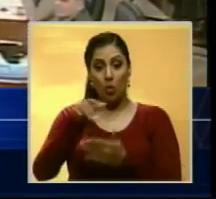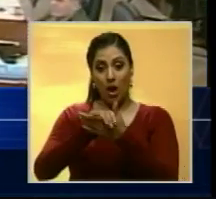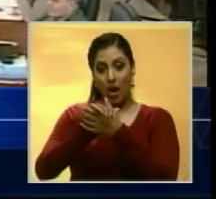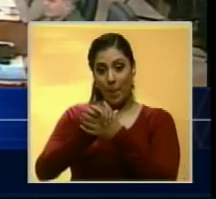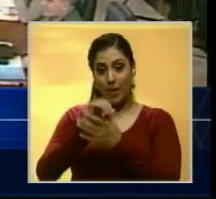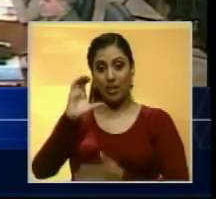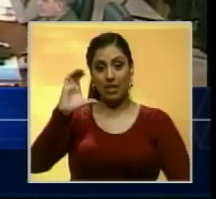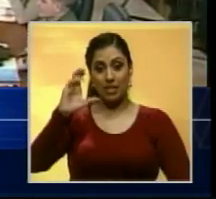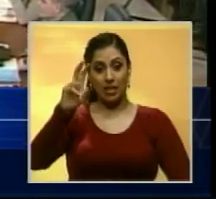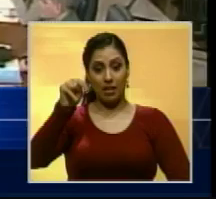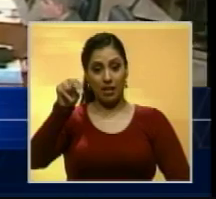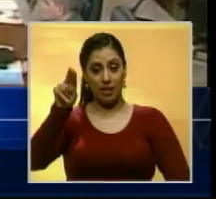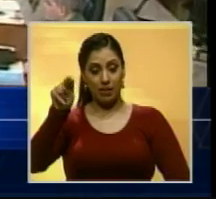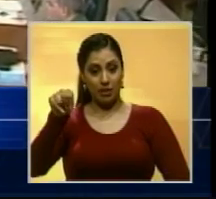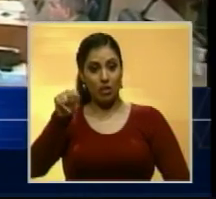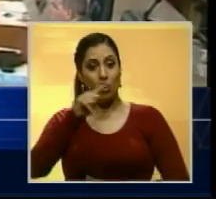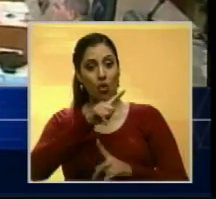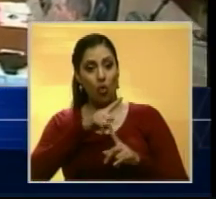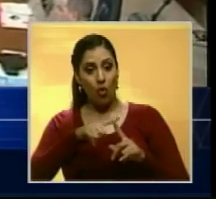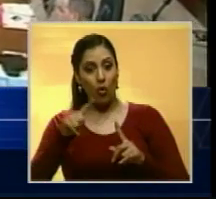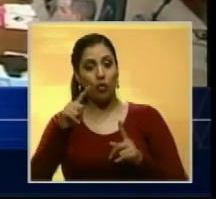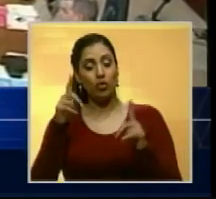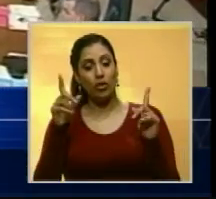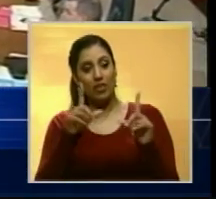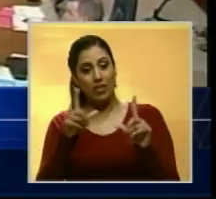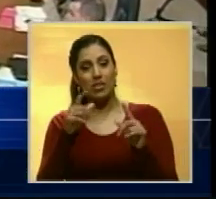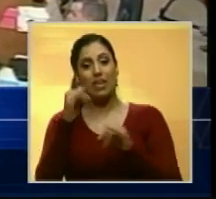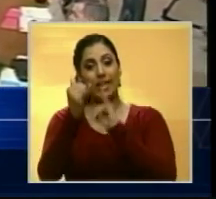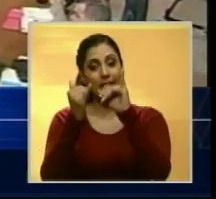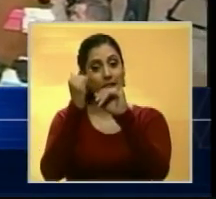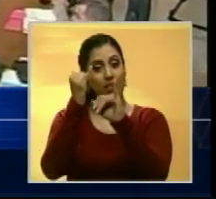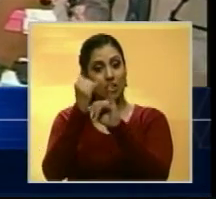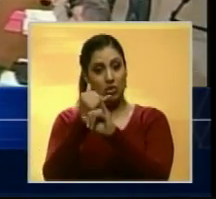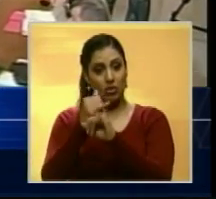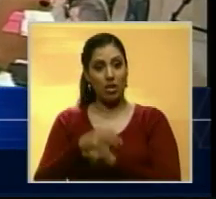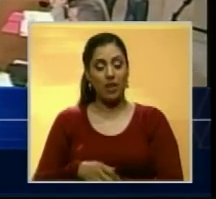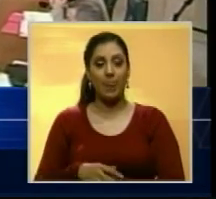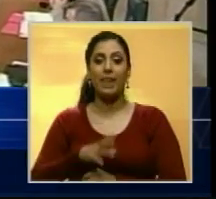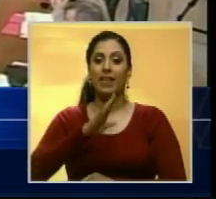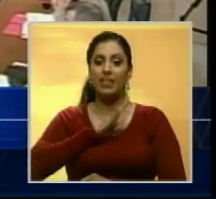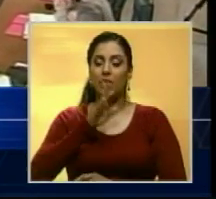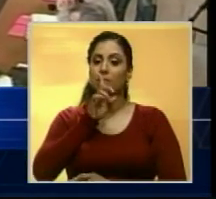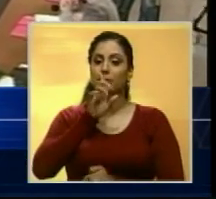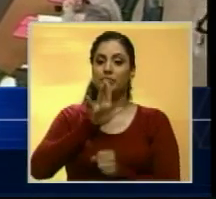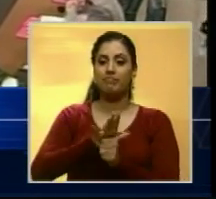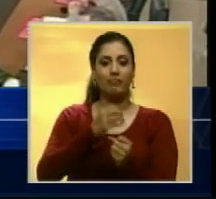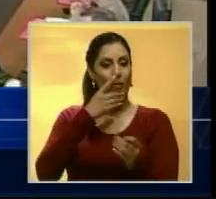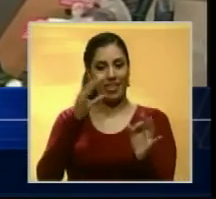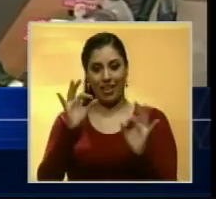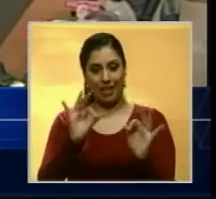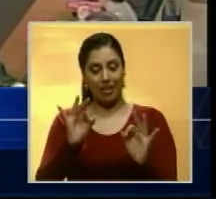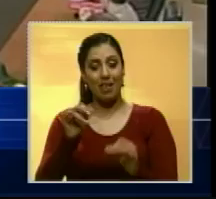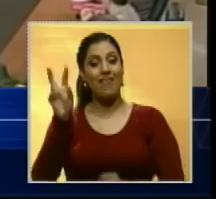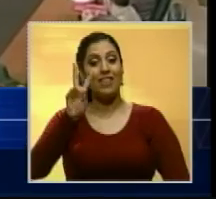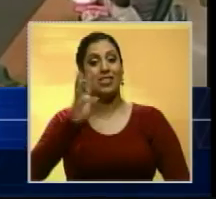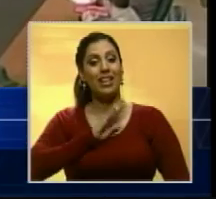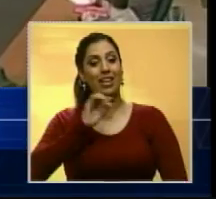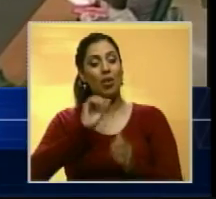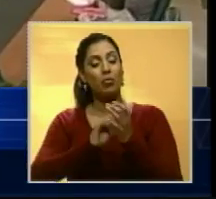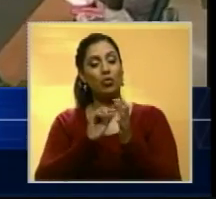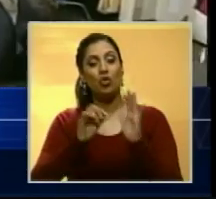de CNN y de las cableras internacionales la callan. Venezuela sacó